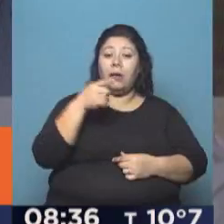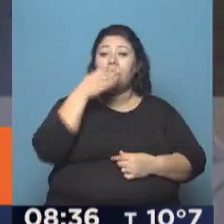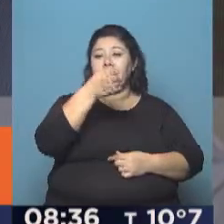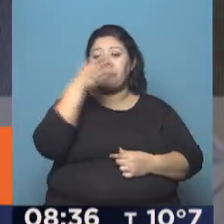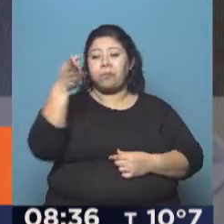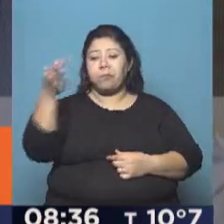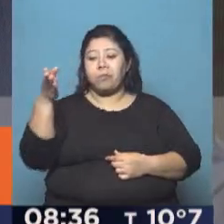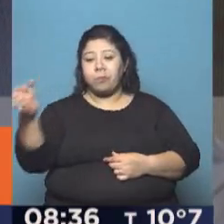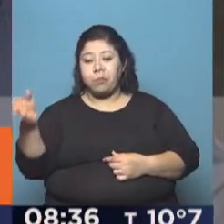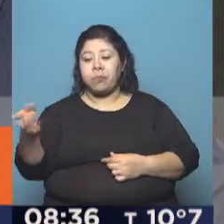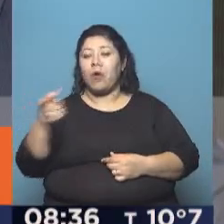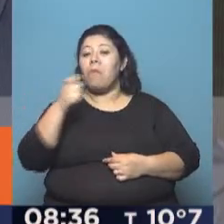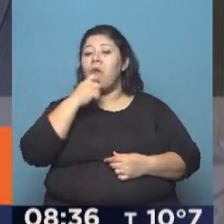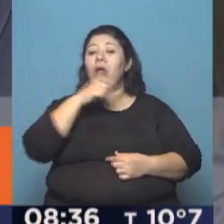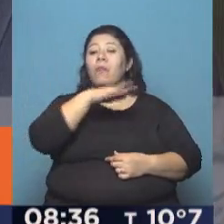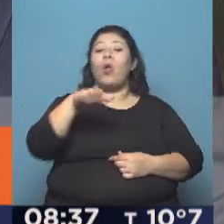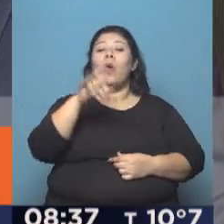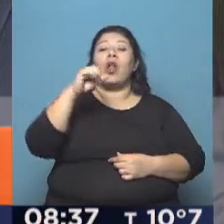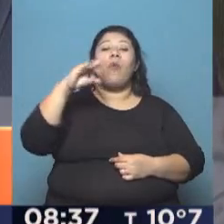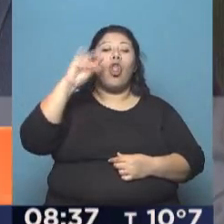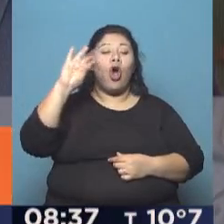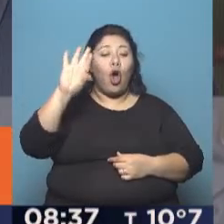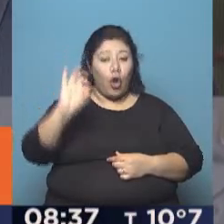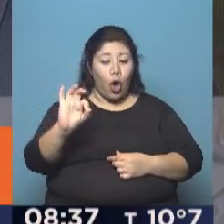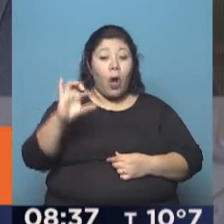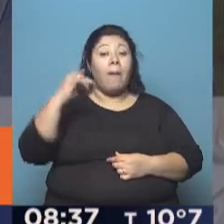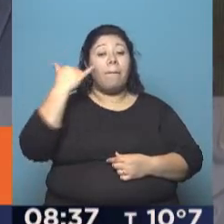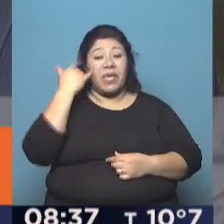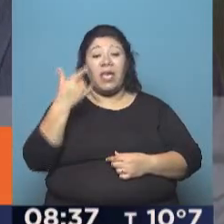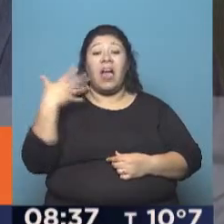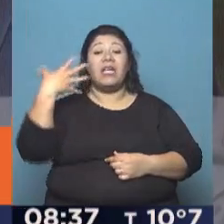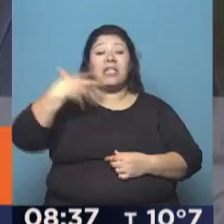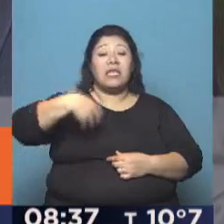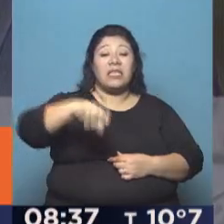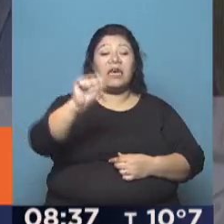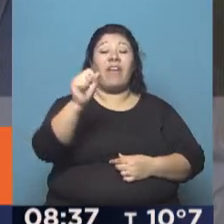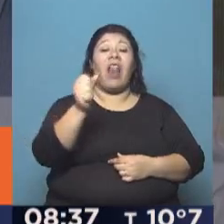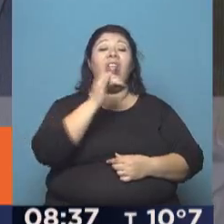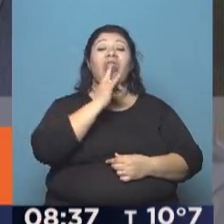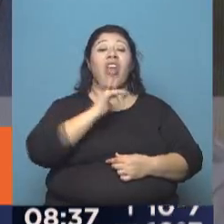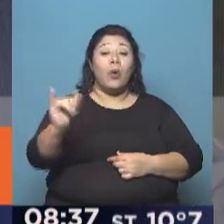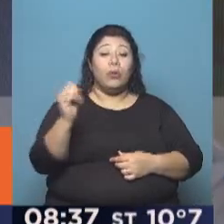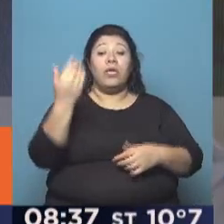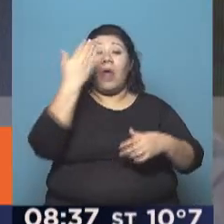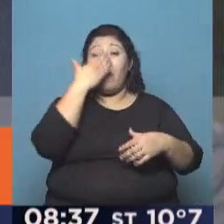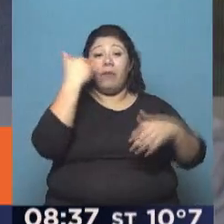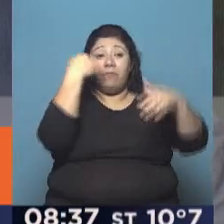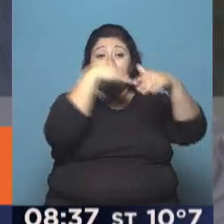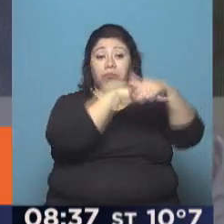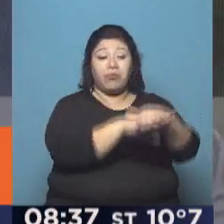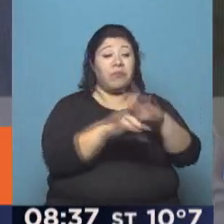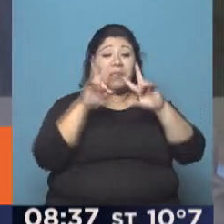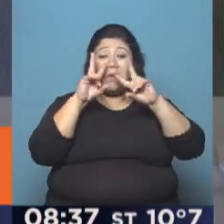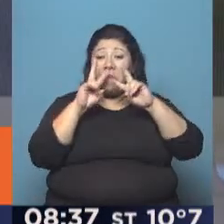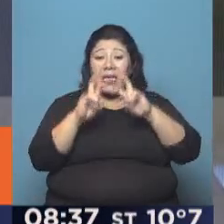de veces a los tribunales por ejemplo de comodoro pi pero solamente llevaba la denuncia era cajone Ada y nunca era investigada Esta es la